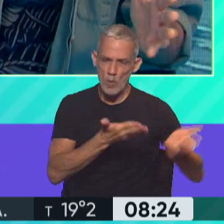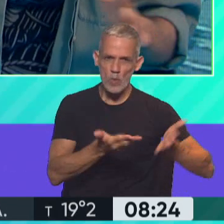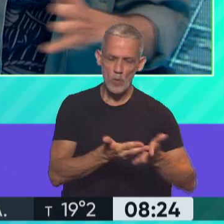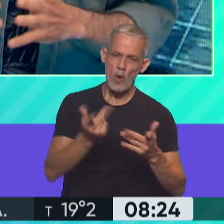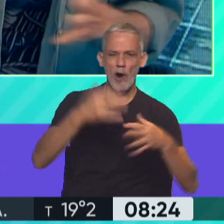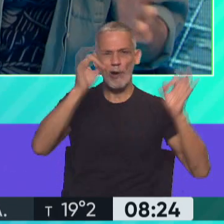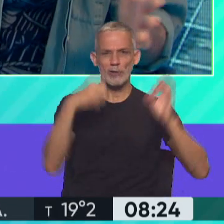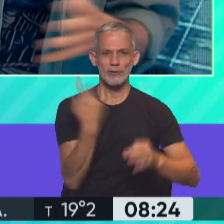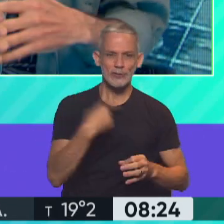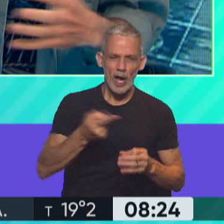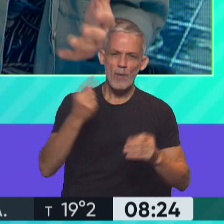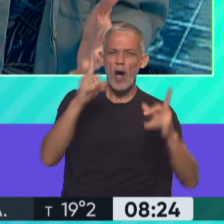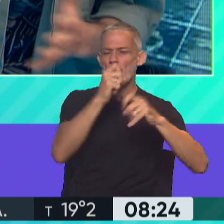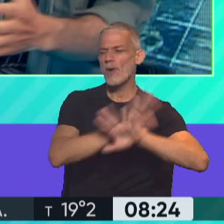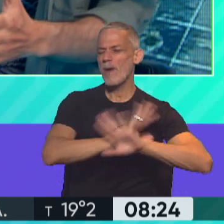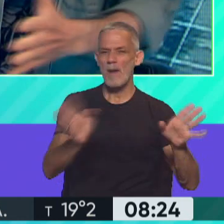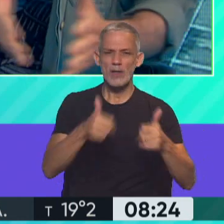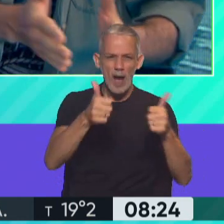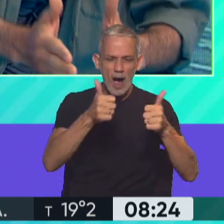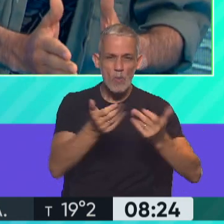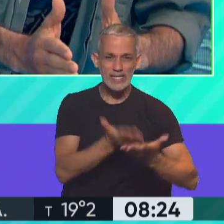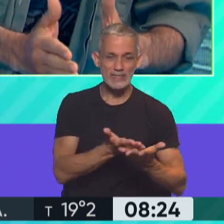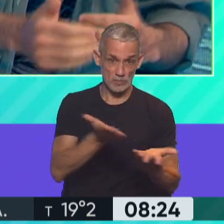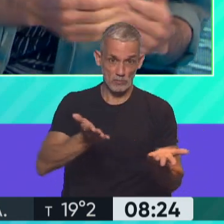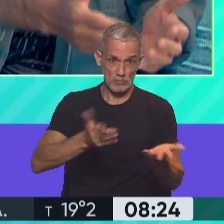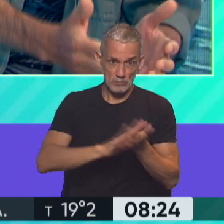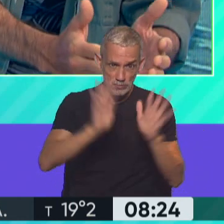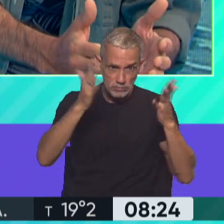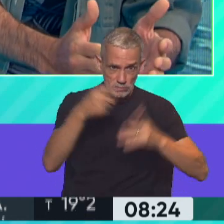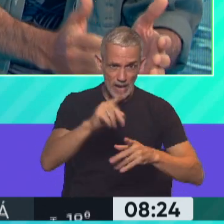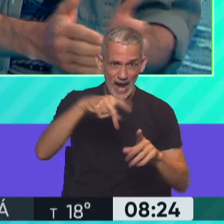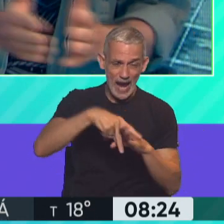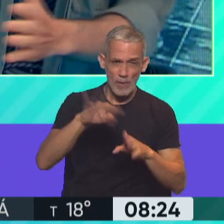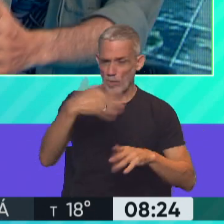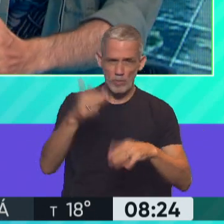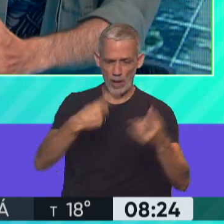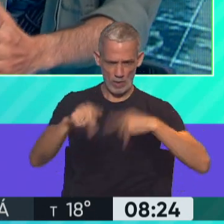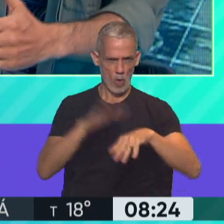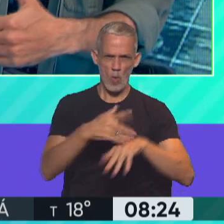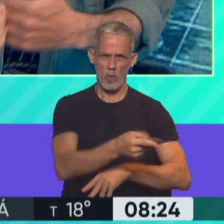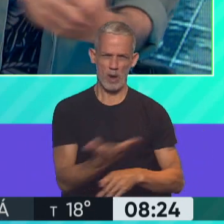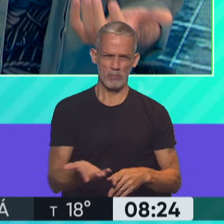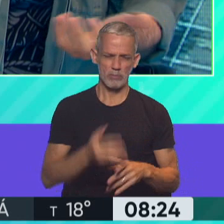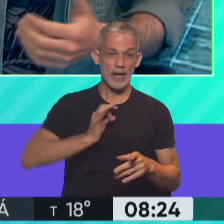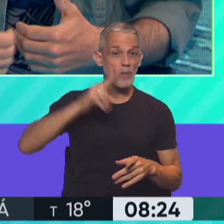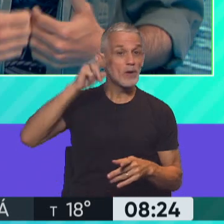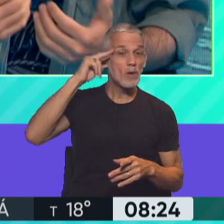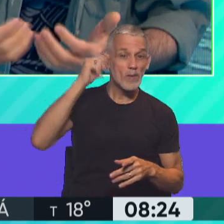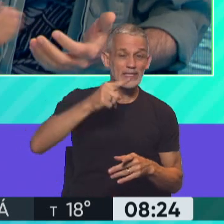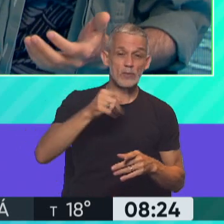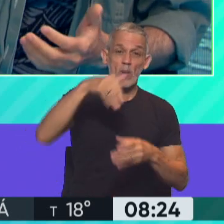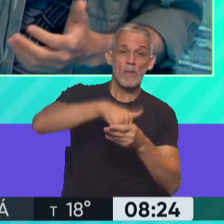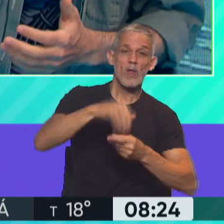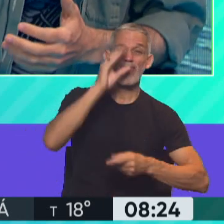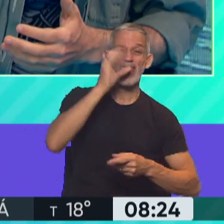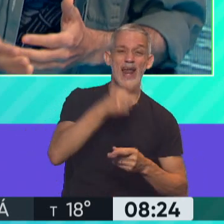El Salvador, se acabó la crisis, todo buenísimo, pero bueno, alguien lo aplaudió a Cavallo y después le echaban la culpa de todo. O en el 99, cuando lo votan a De la Rúa para que mantenga